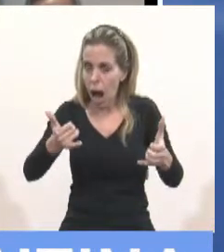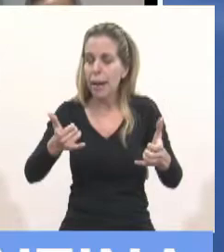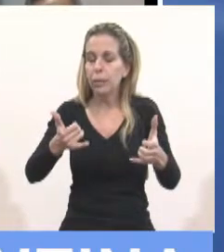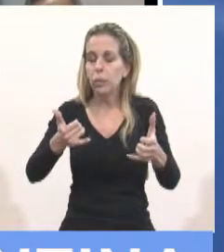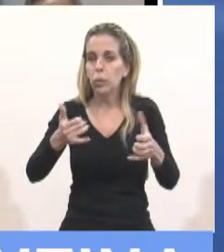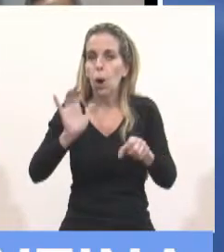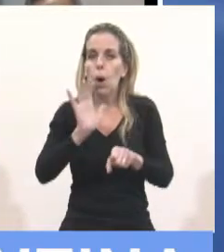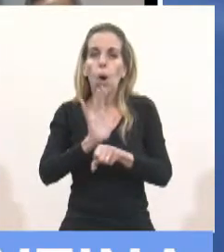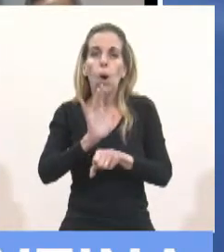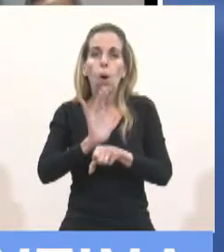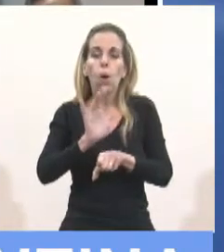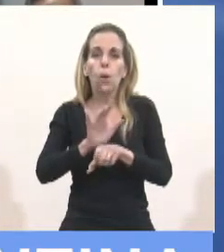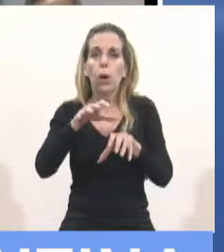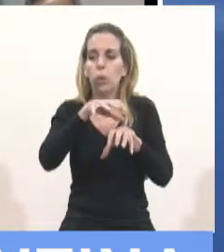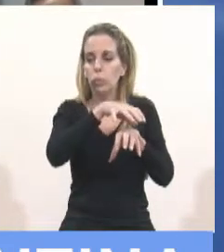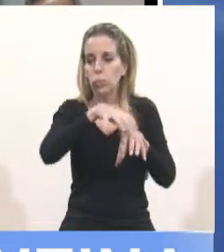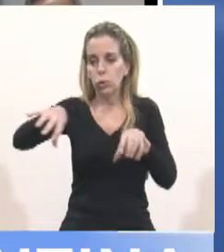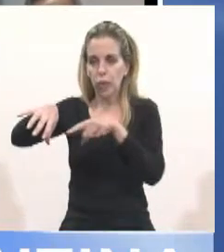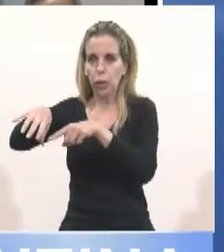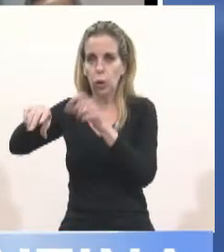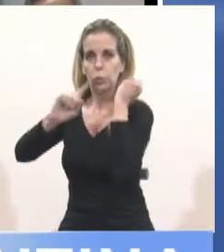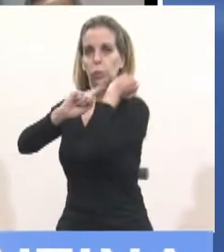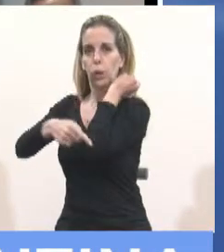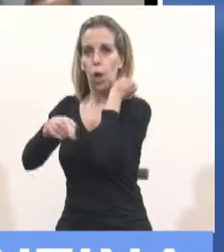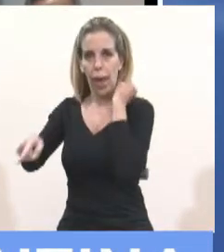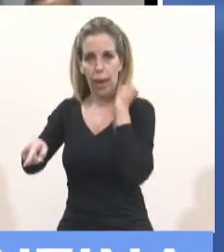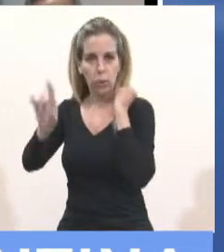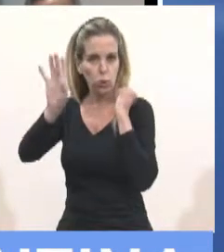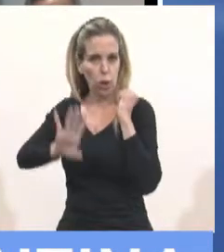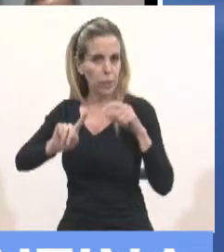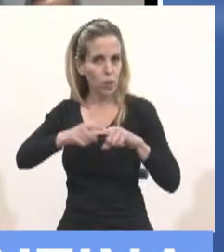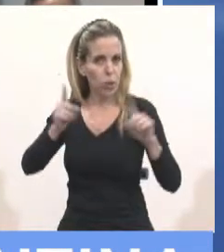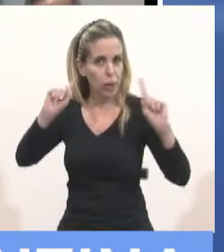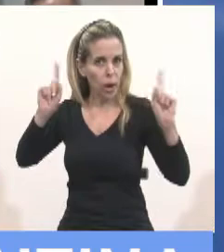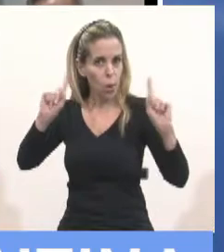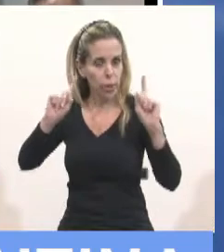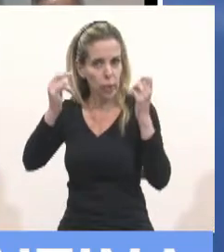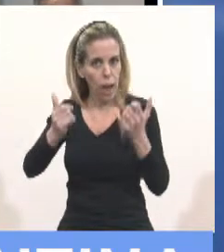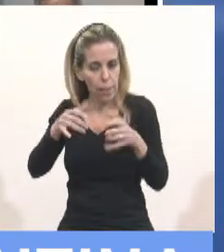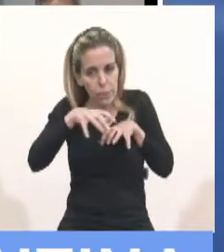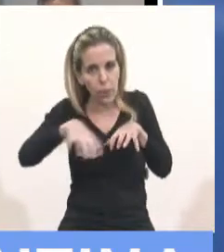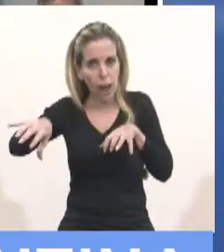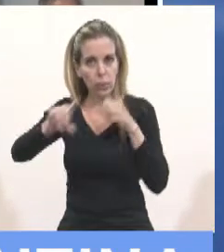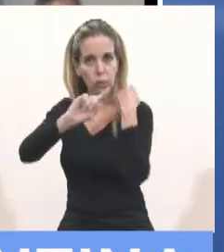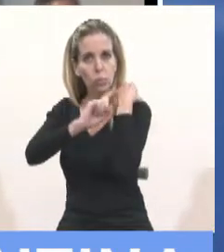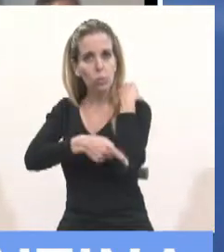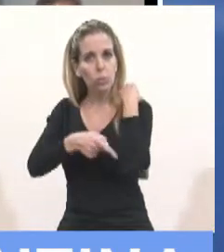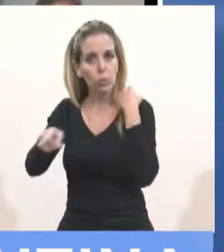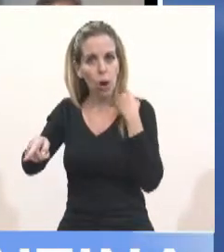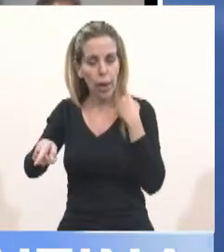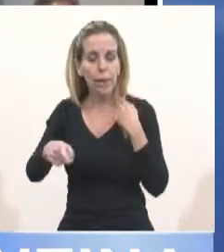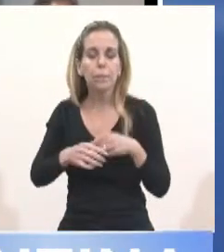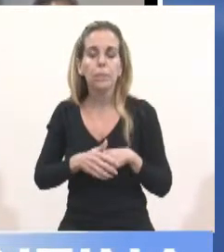sector de poder, no es solo la clase política, ni es principalmente. Hay un